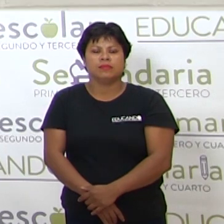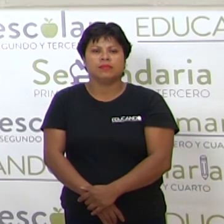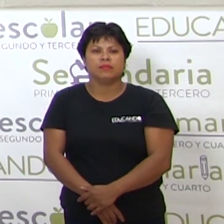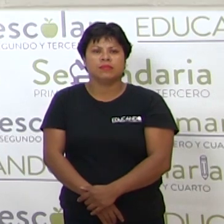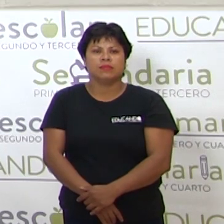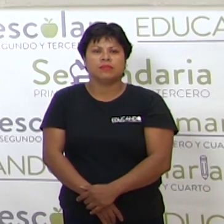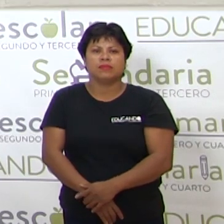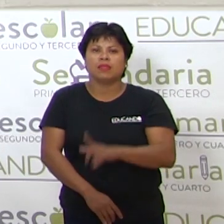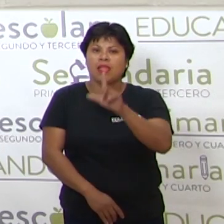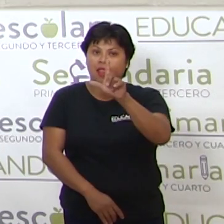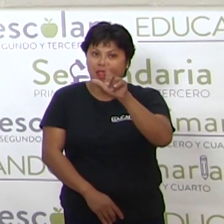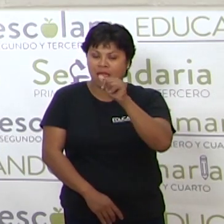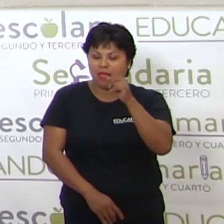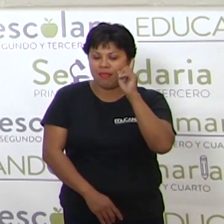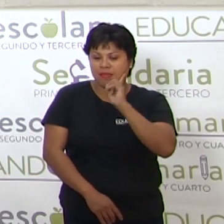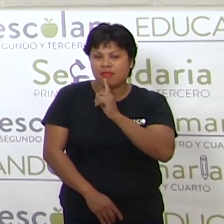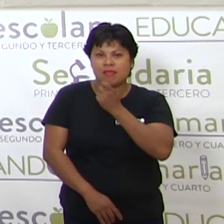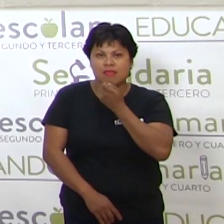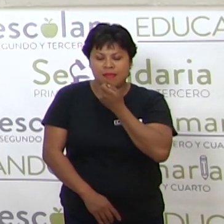la niña